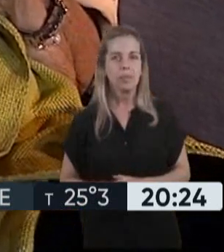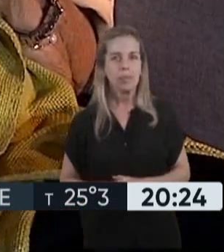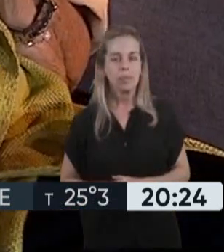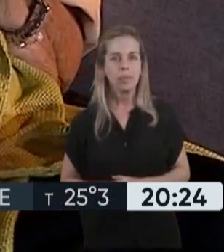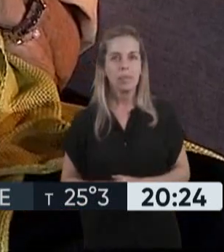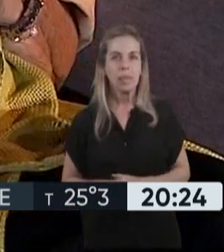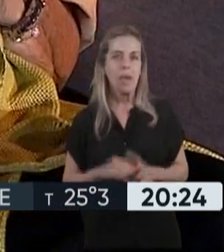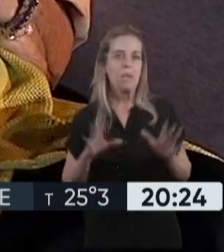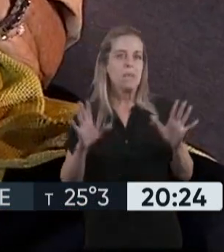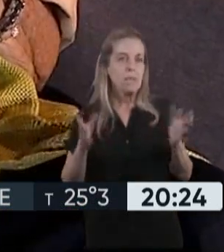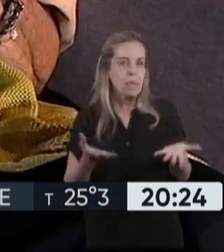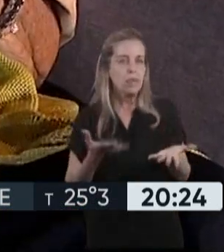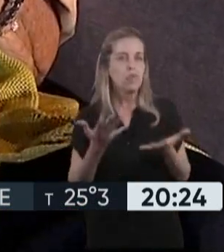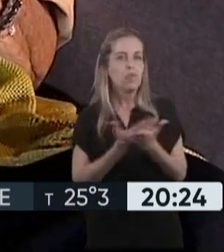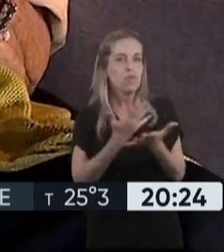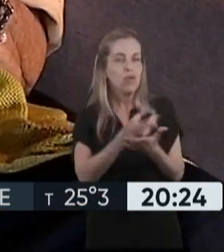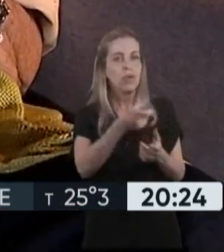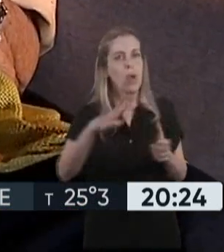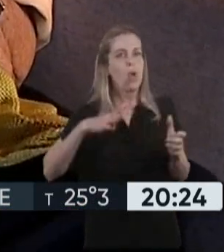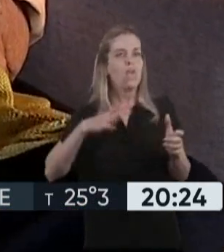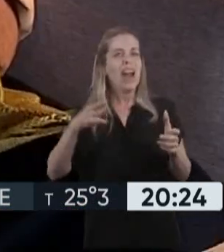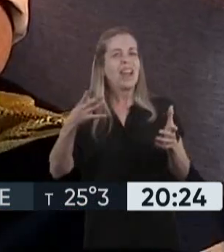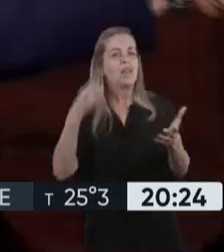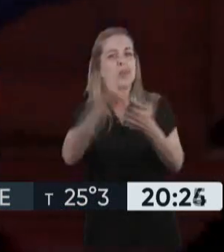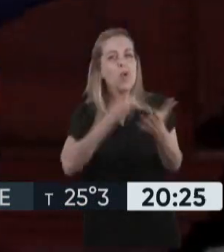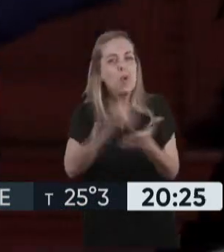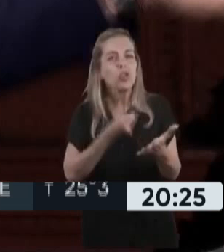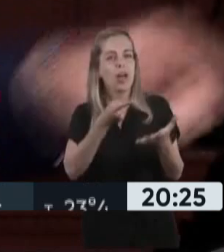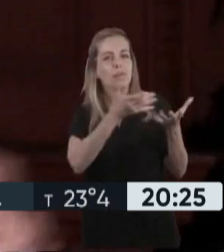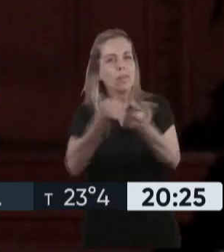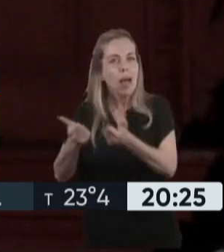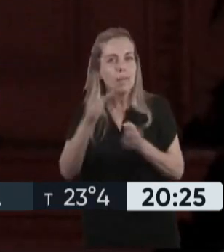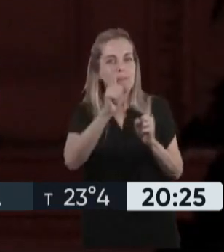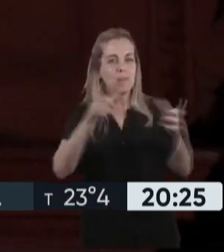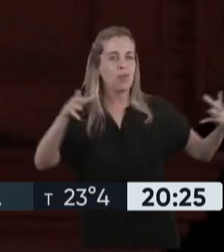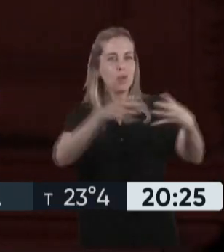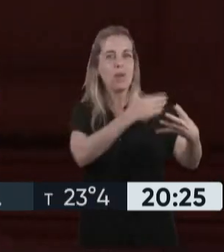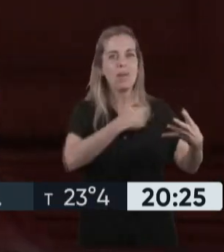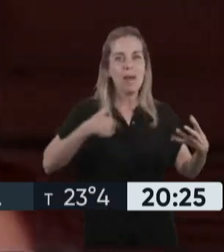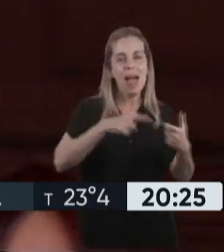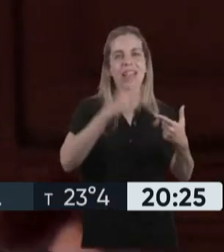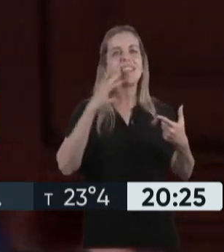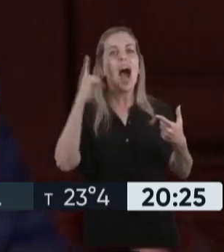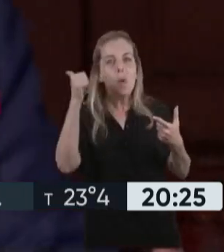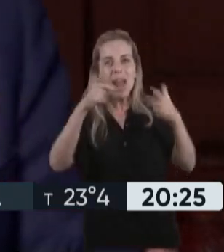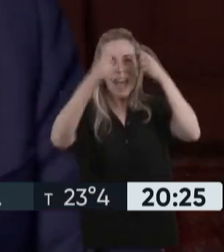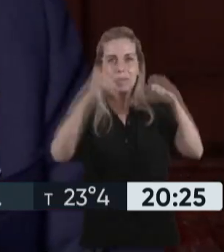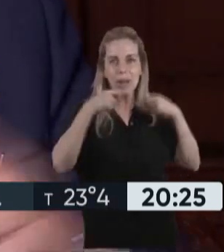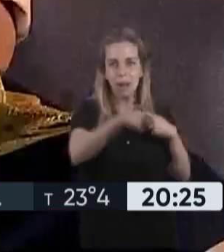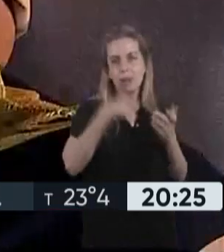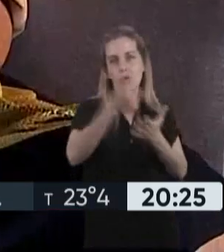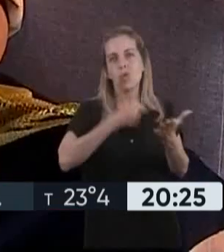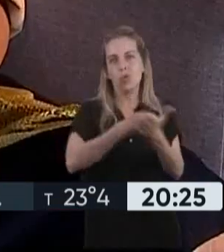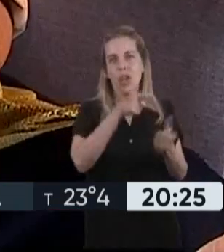no participaba de esa lucha solitaria que esas madres y esas abuelas llevaban adelante.